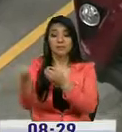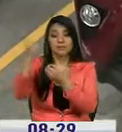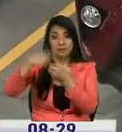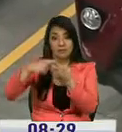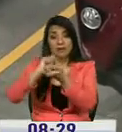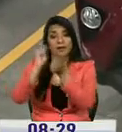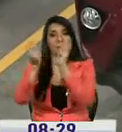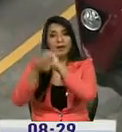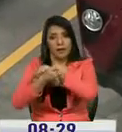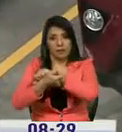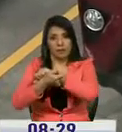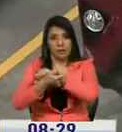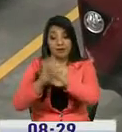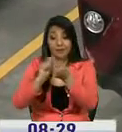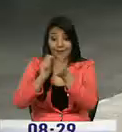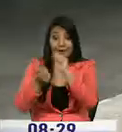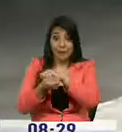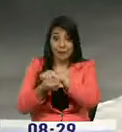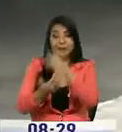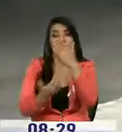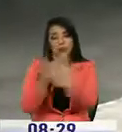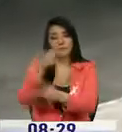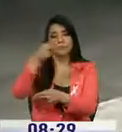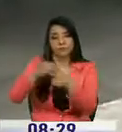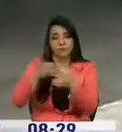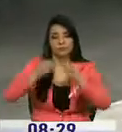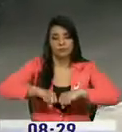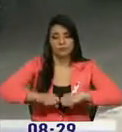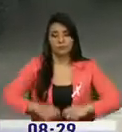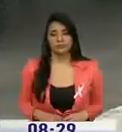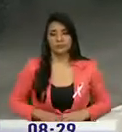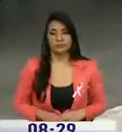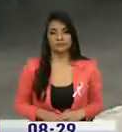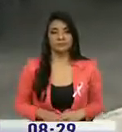actualización y al renovarla constará el nuevo nombre, informó Sofía Vintimilla.